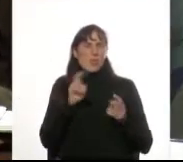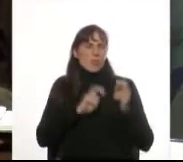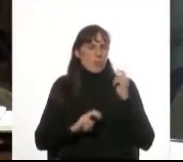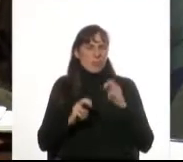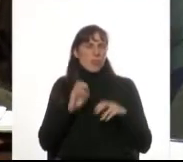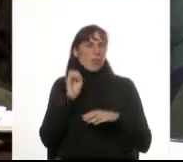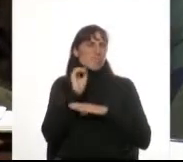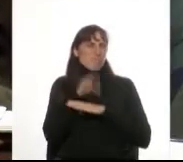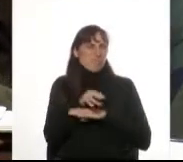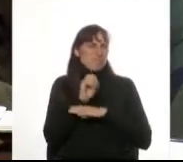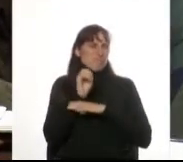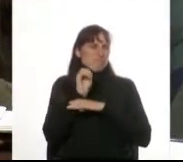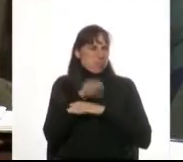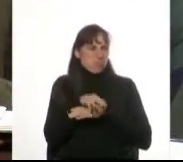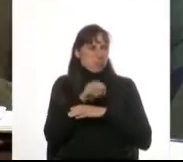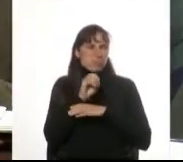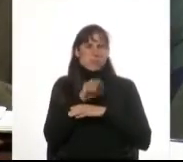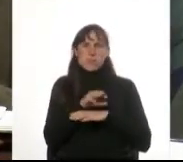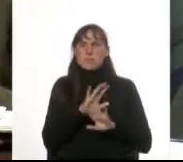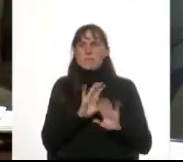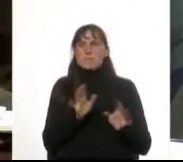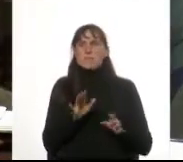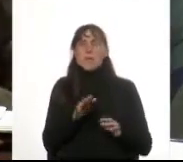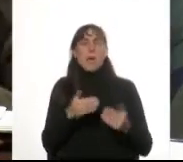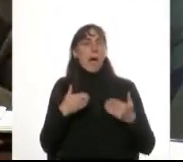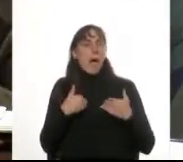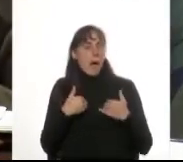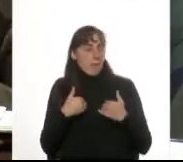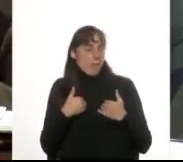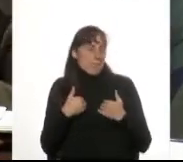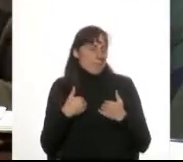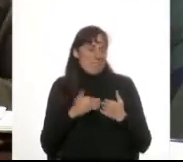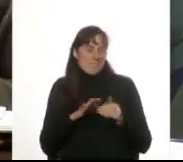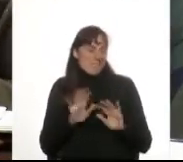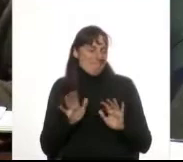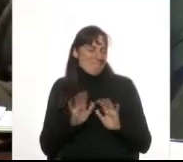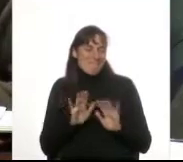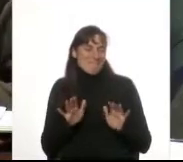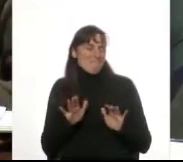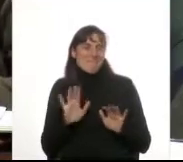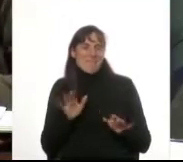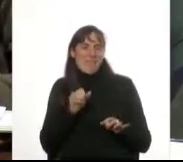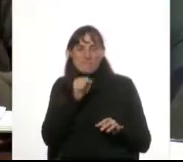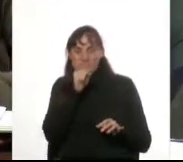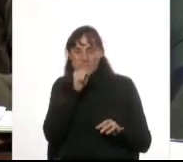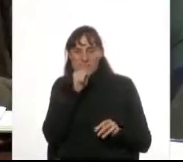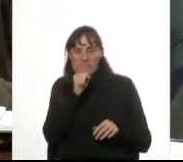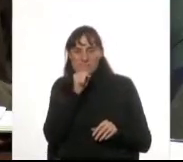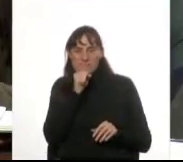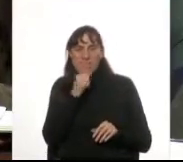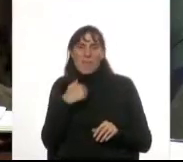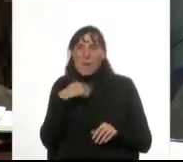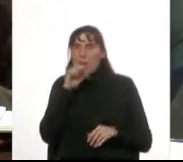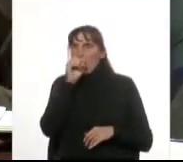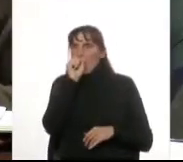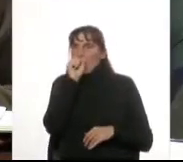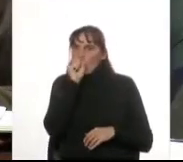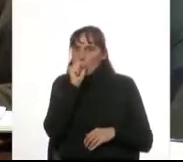desacreditante. No tiene importancia para mí que estoy amortizado y que me tuve que